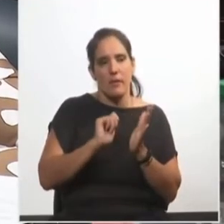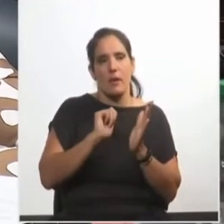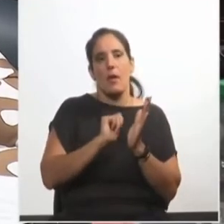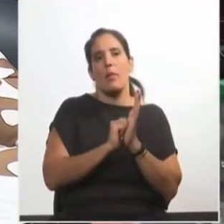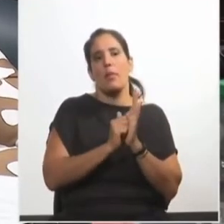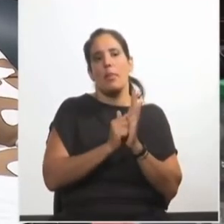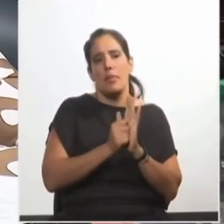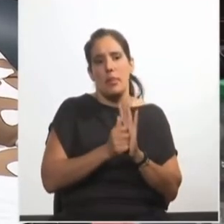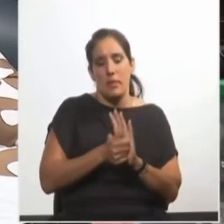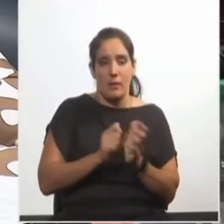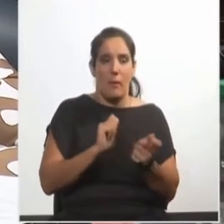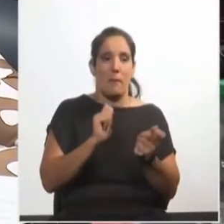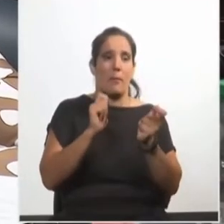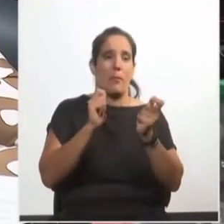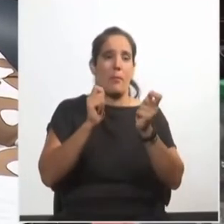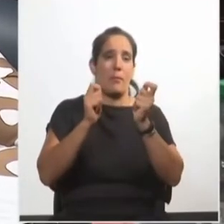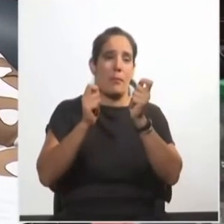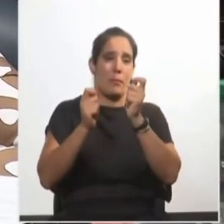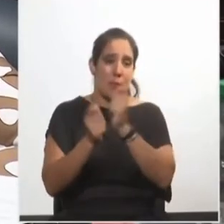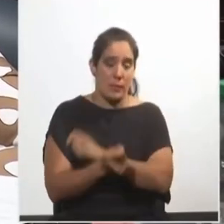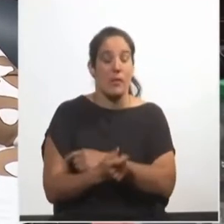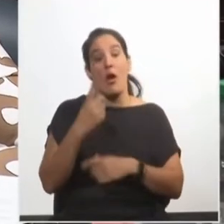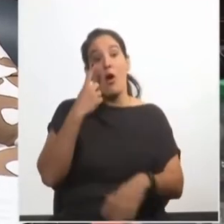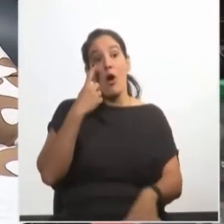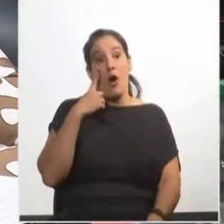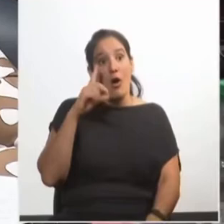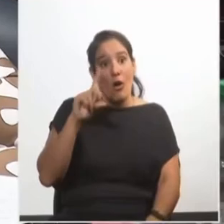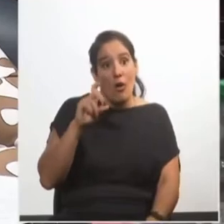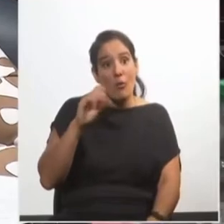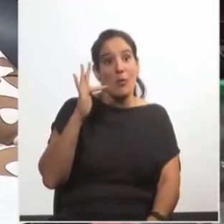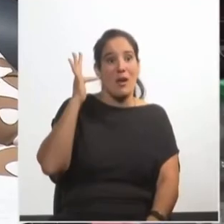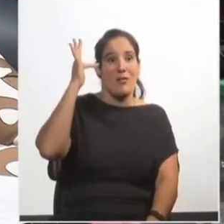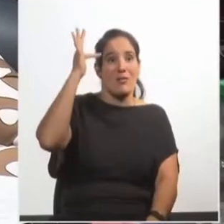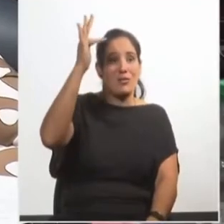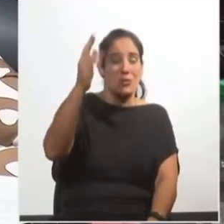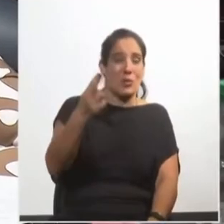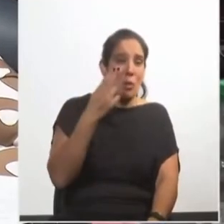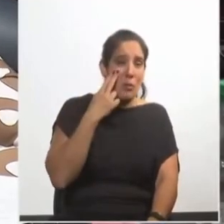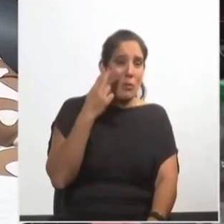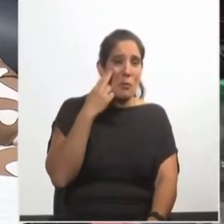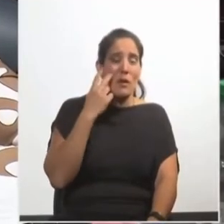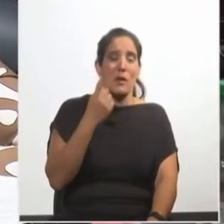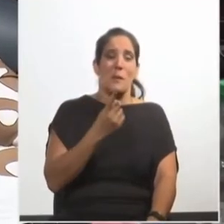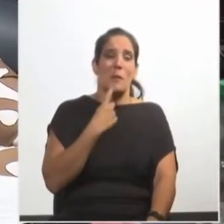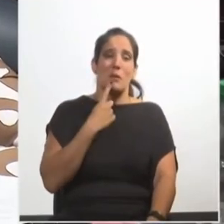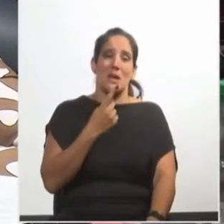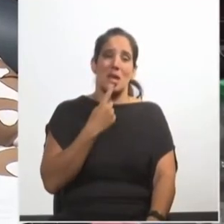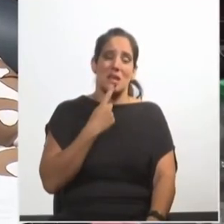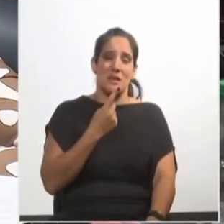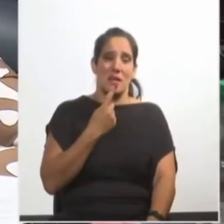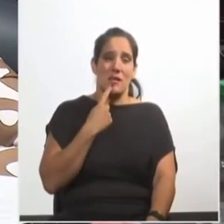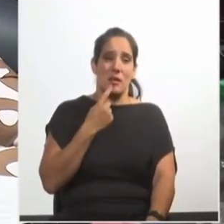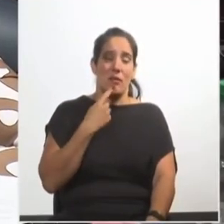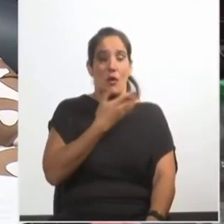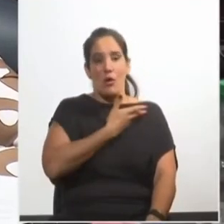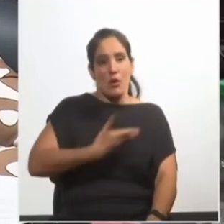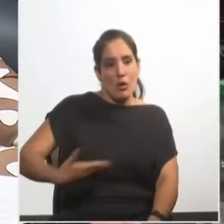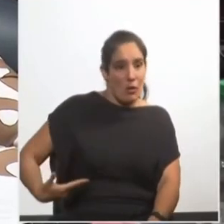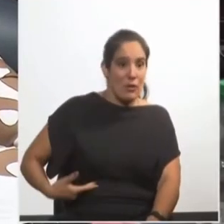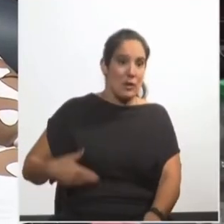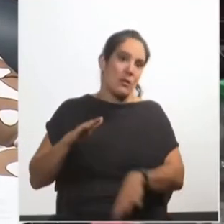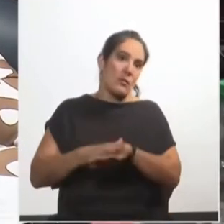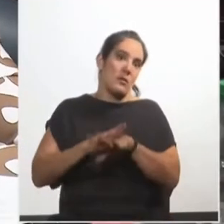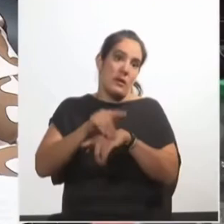tiene nada, nos va a traer evidentes problemas políticos a futuro que el gobierno de